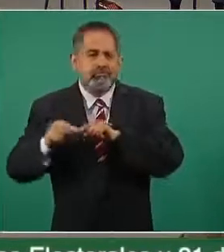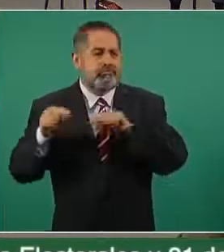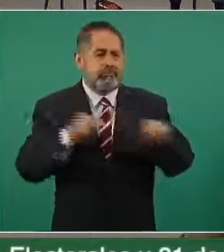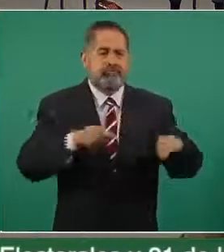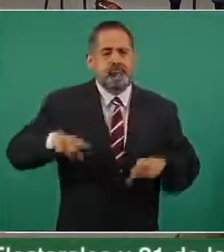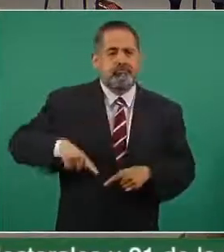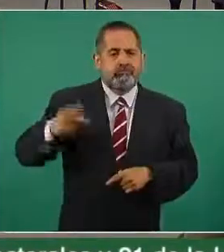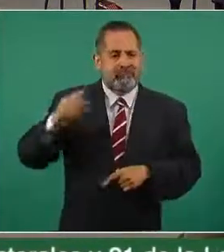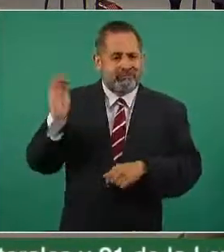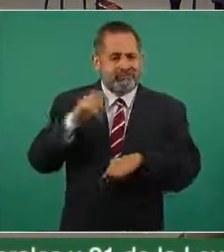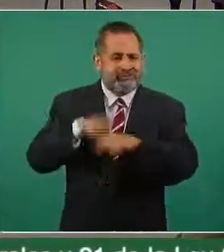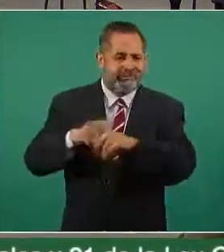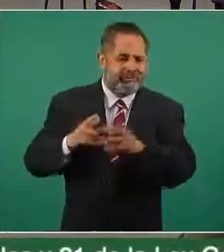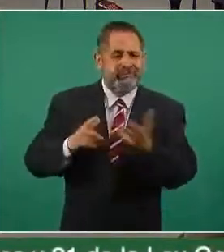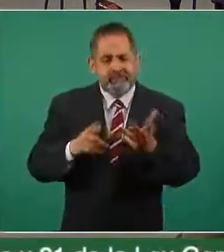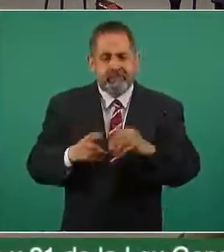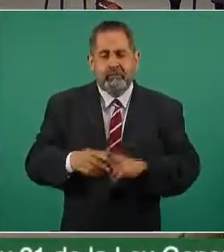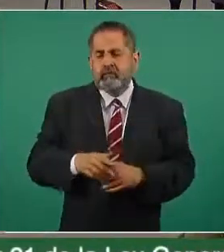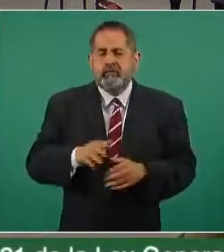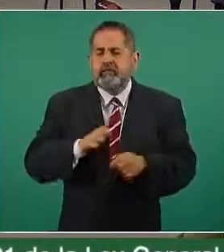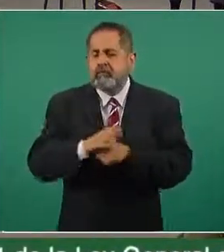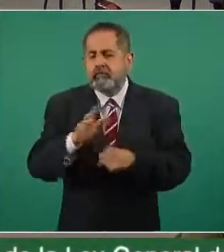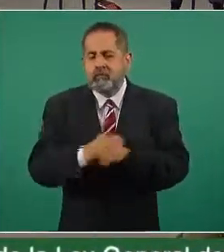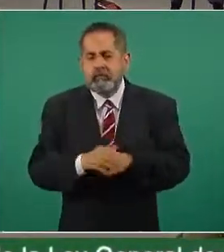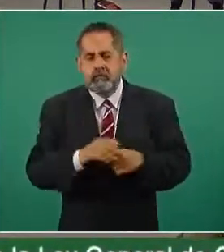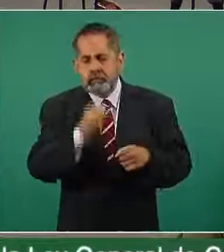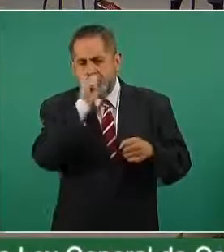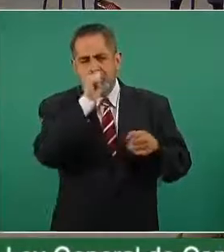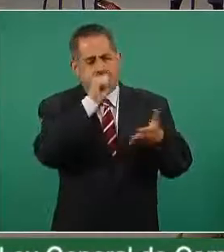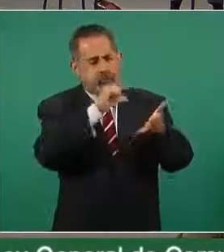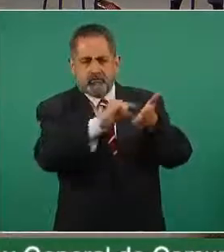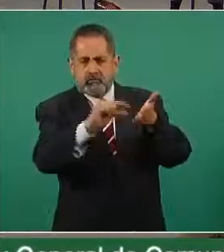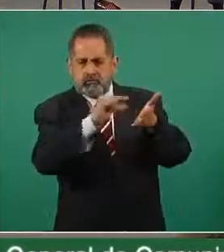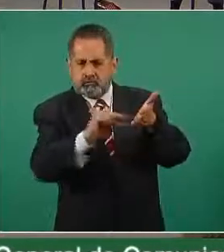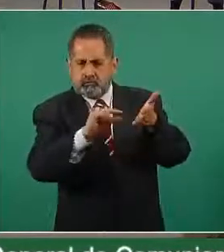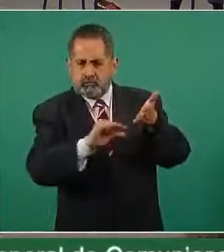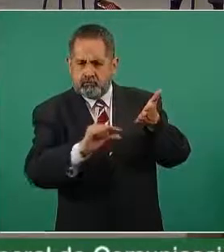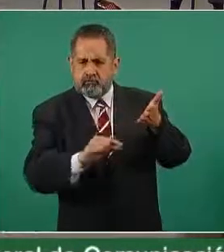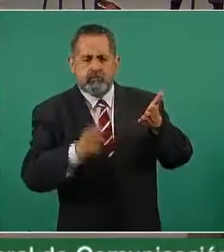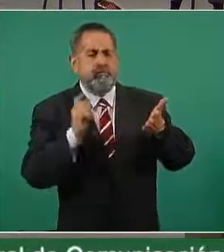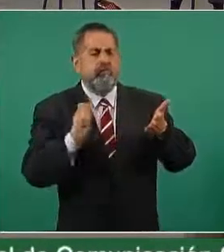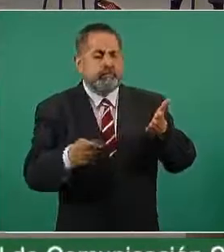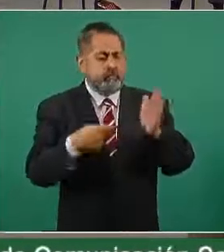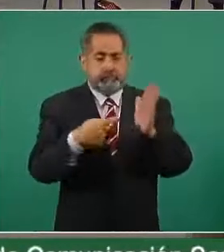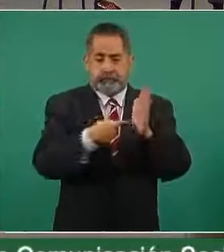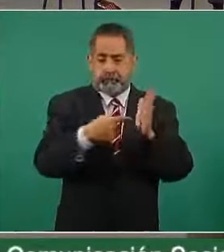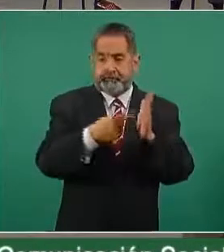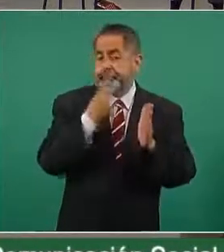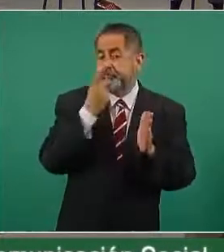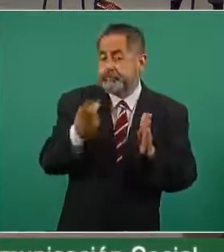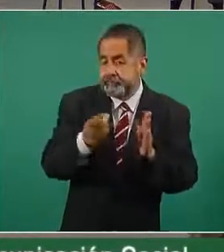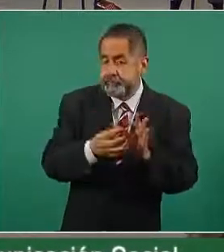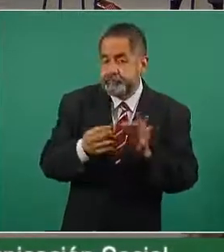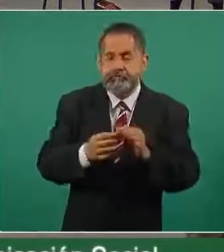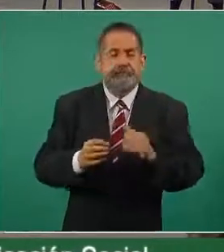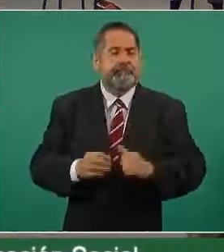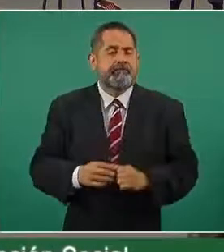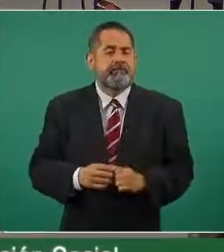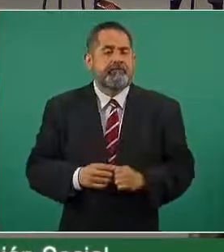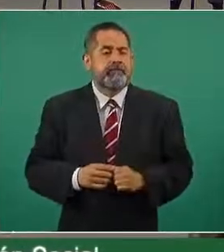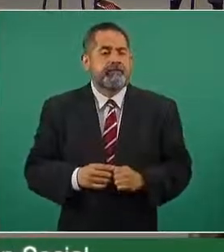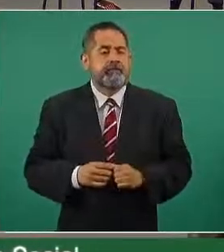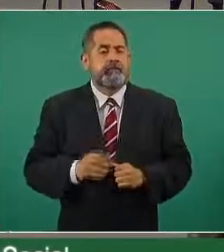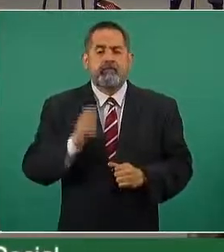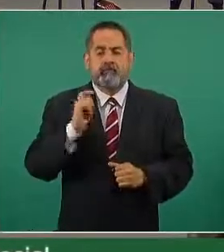algunas de esas cláusulas, también se estableció que